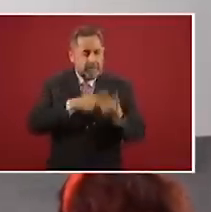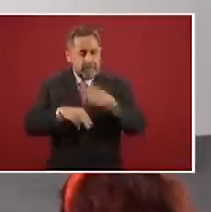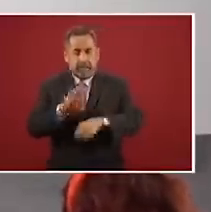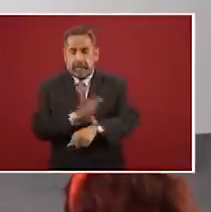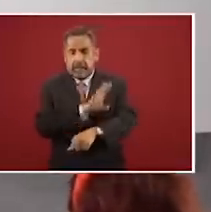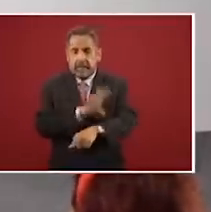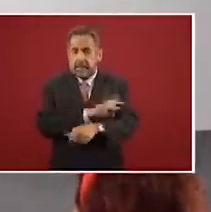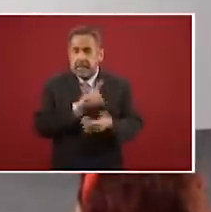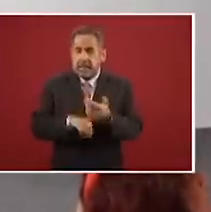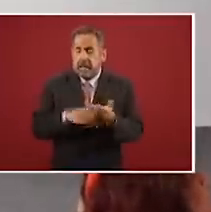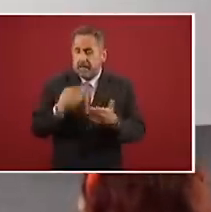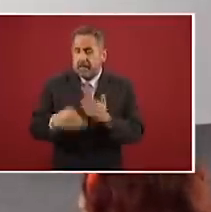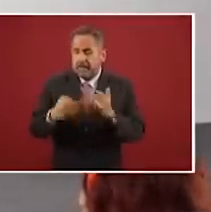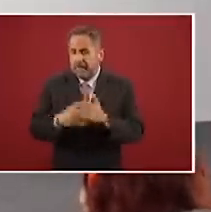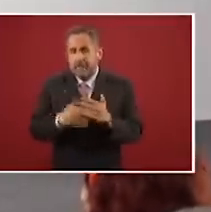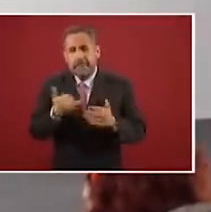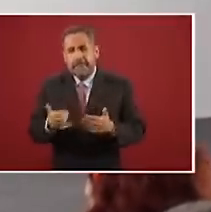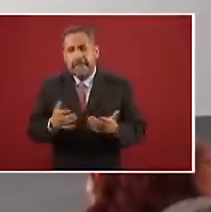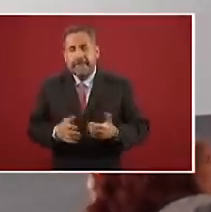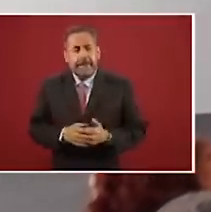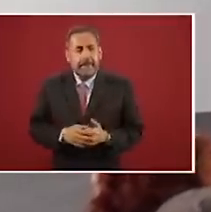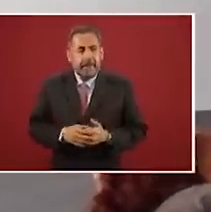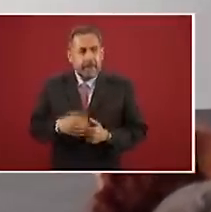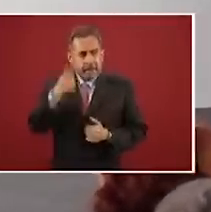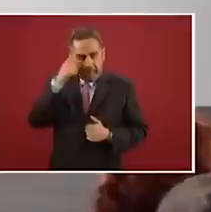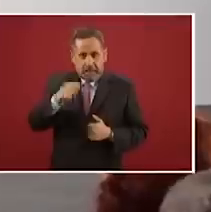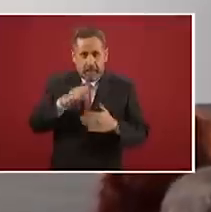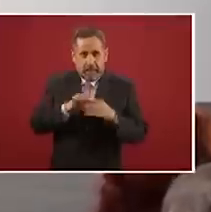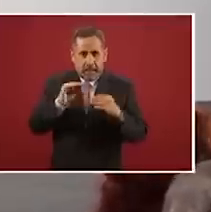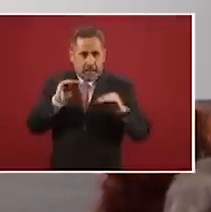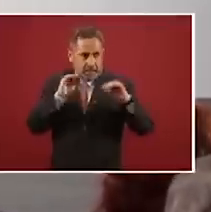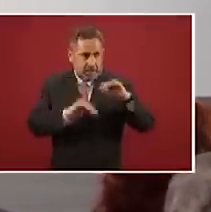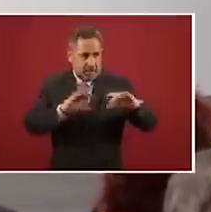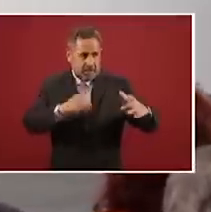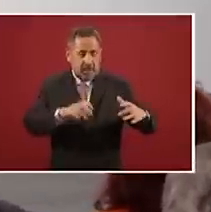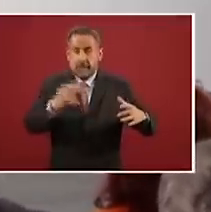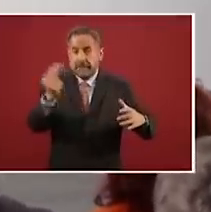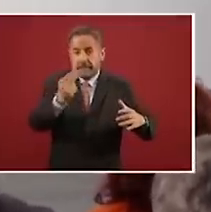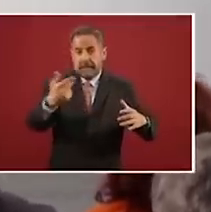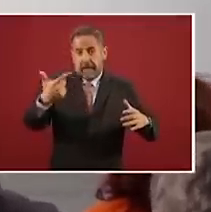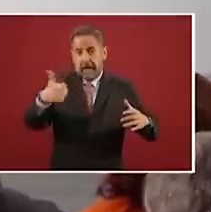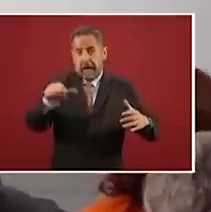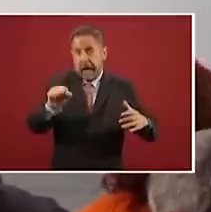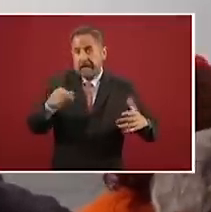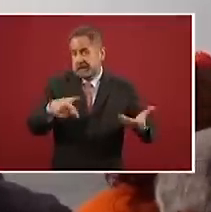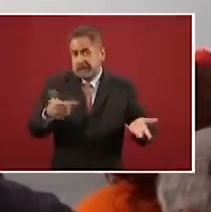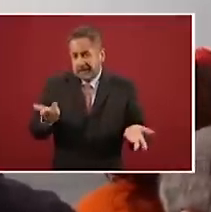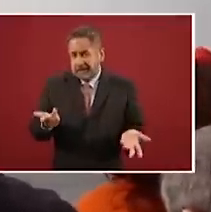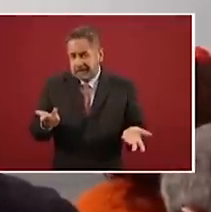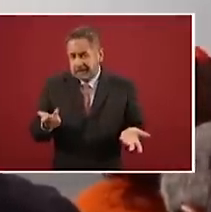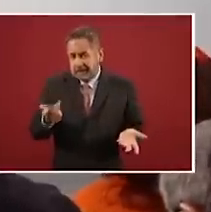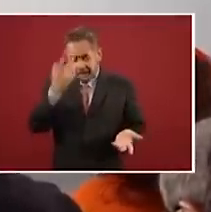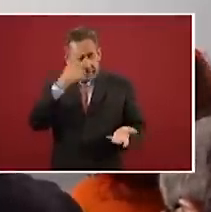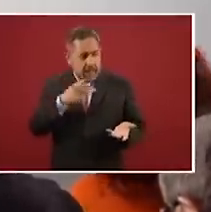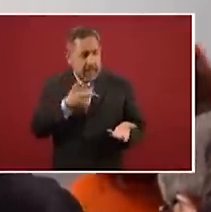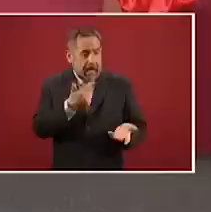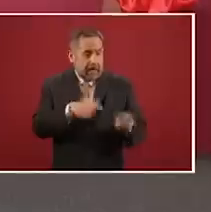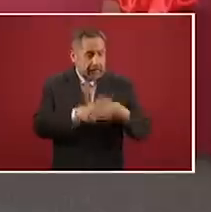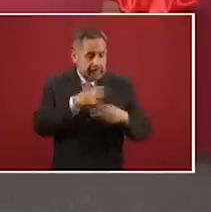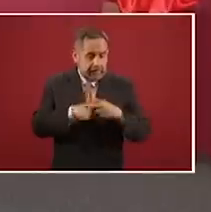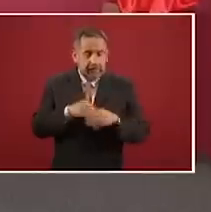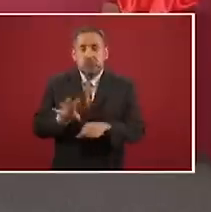energía, y para tener esas plantas se requiere el gas. para producir la energía